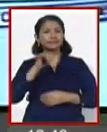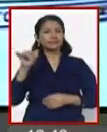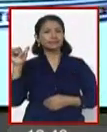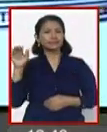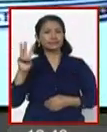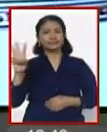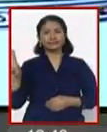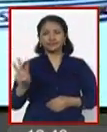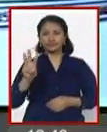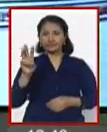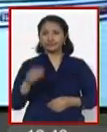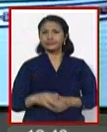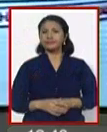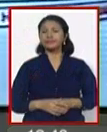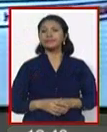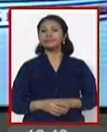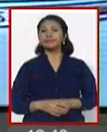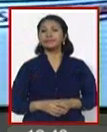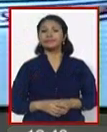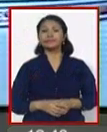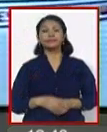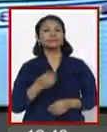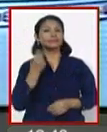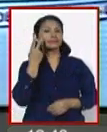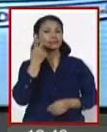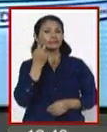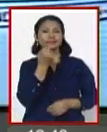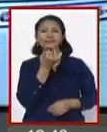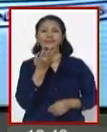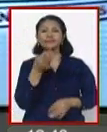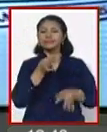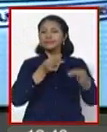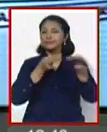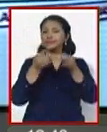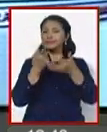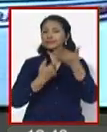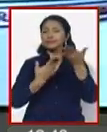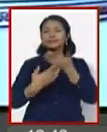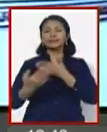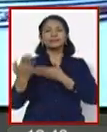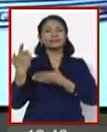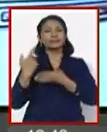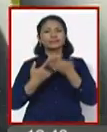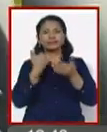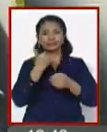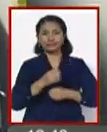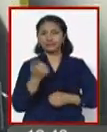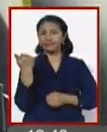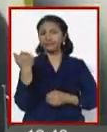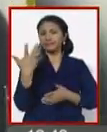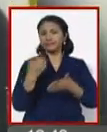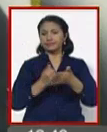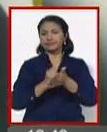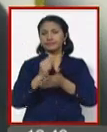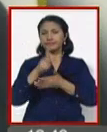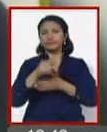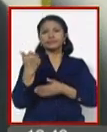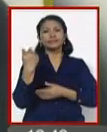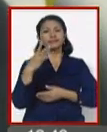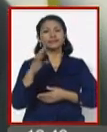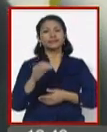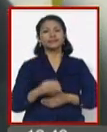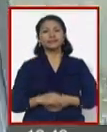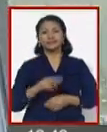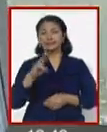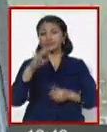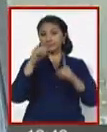en el municipio de Guarnes. Y a continuación vamos a escuchar algunos de sus antecedentes policiales. El 15 de septiembre del 2007,